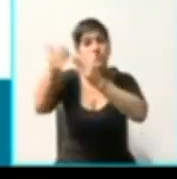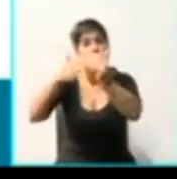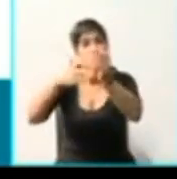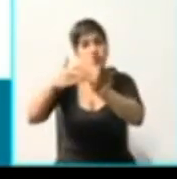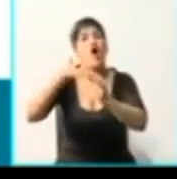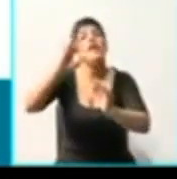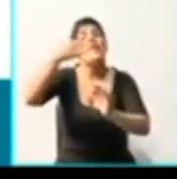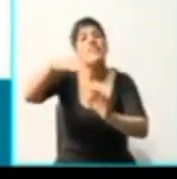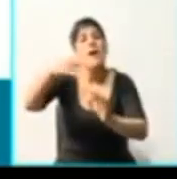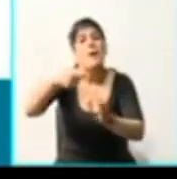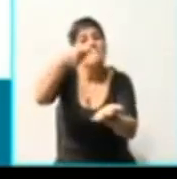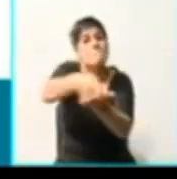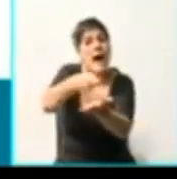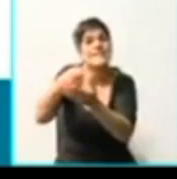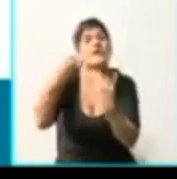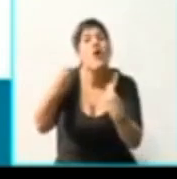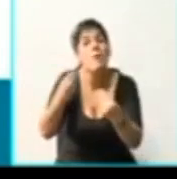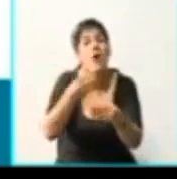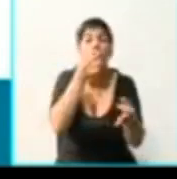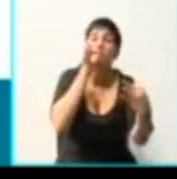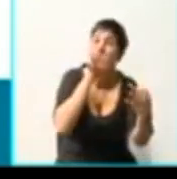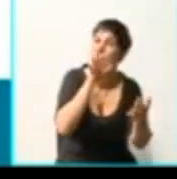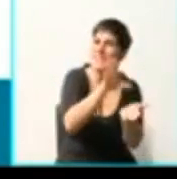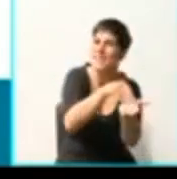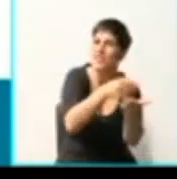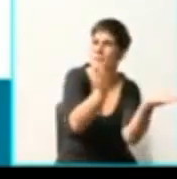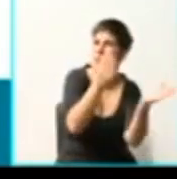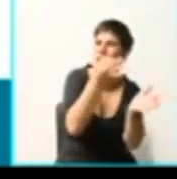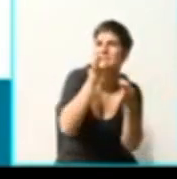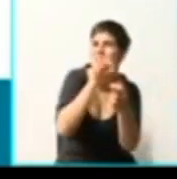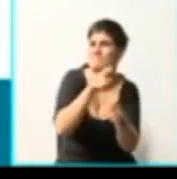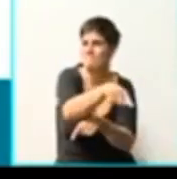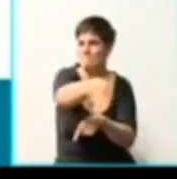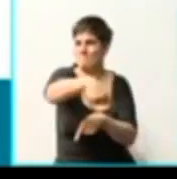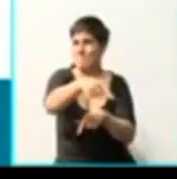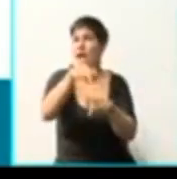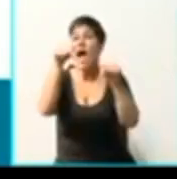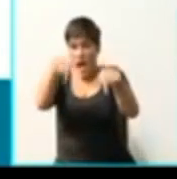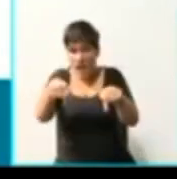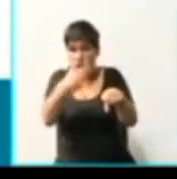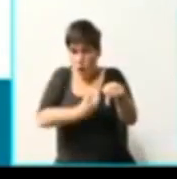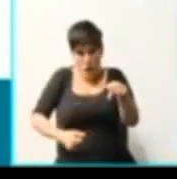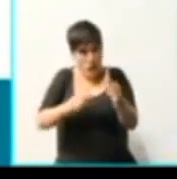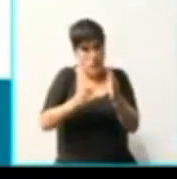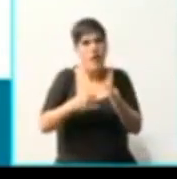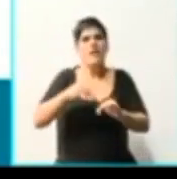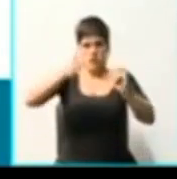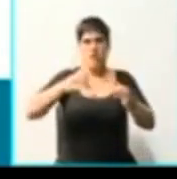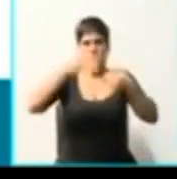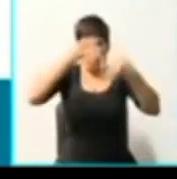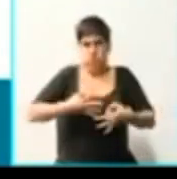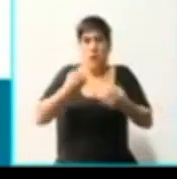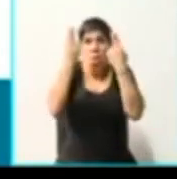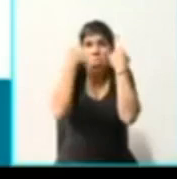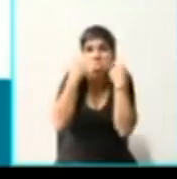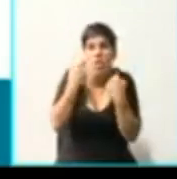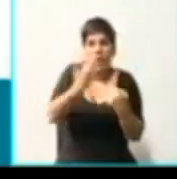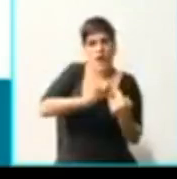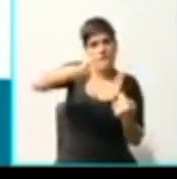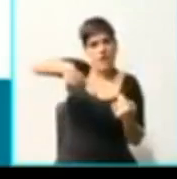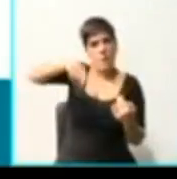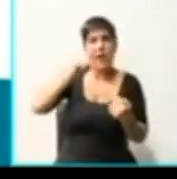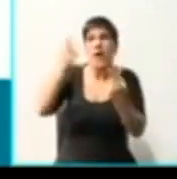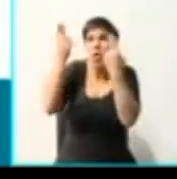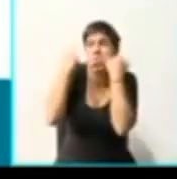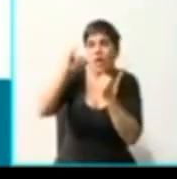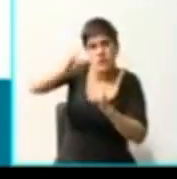es vendiendo tierras públicas. Y eso es lo que el gobierno de la ciudad viene haciendo a rajatabla y siendo modelo